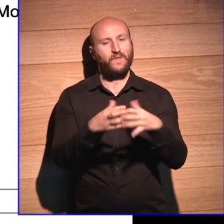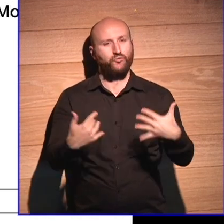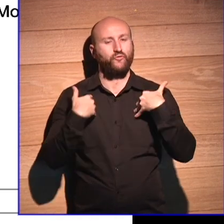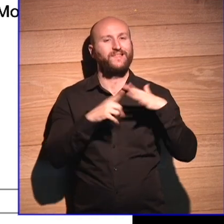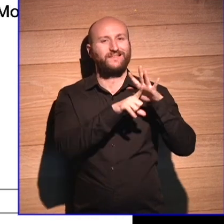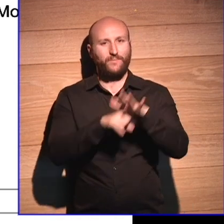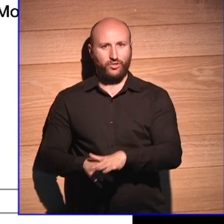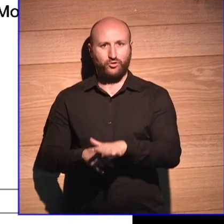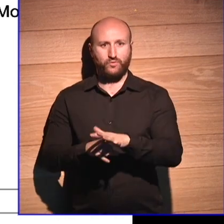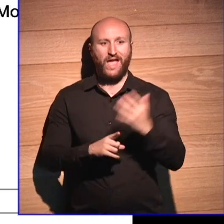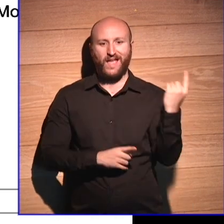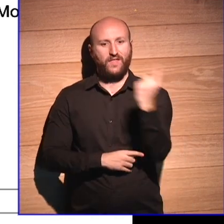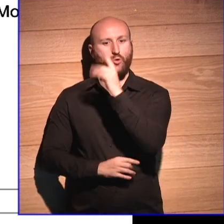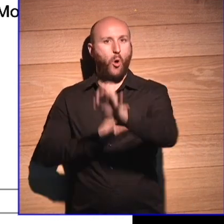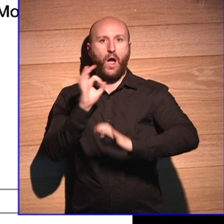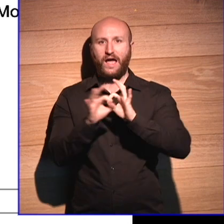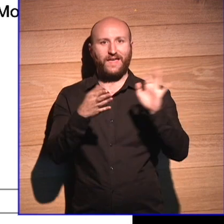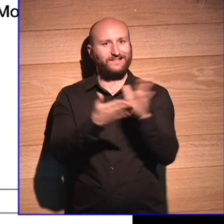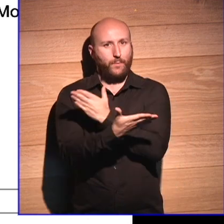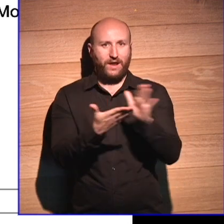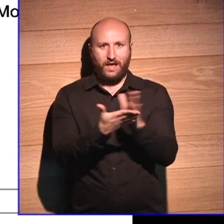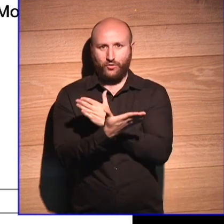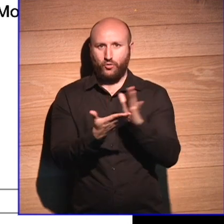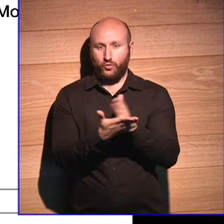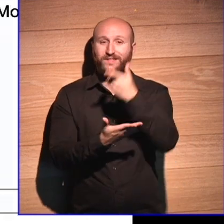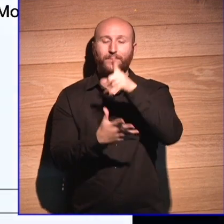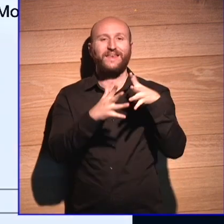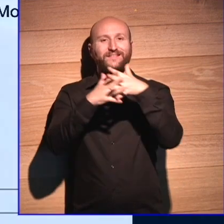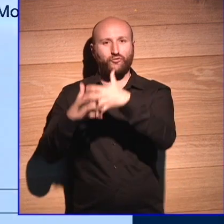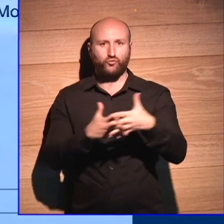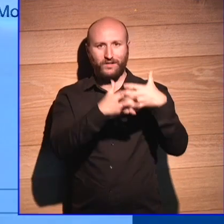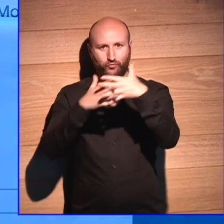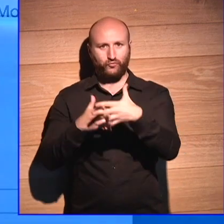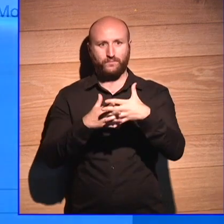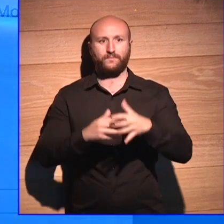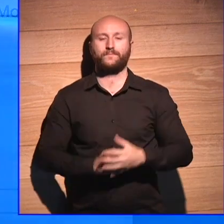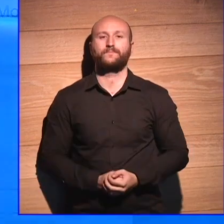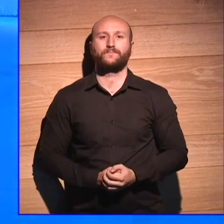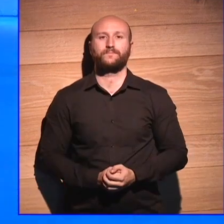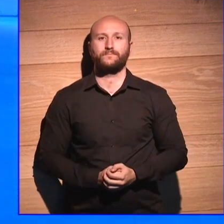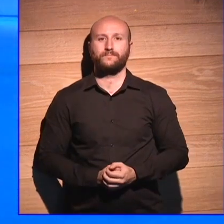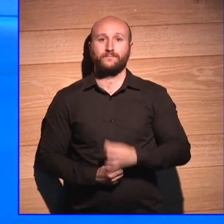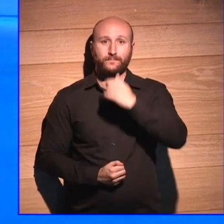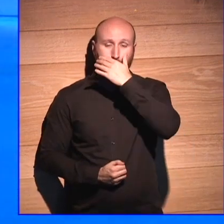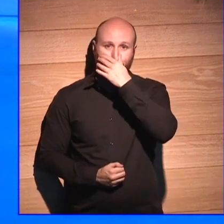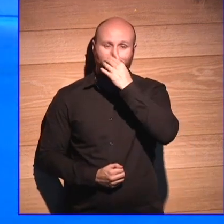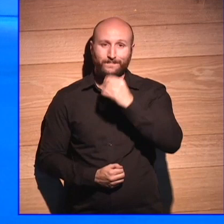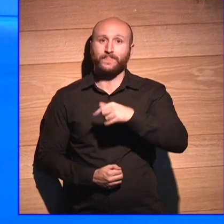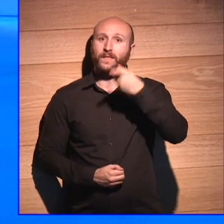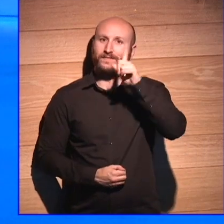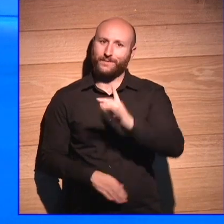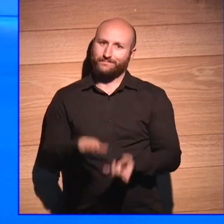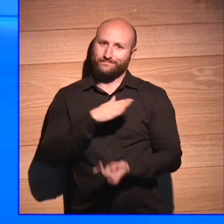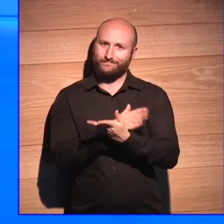se organizaban cada uno por su cuenta. También es en Estados Unidos. Y el consistorio también hizo un